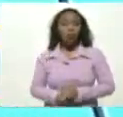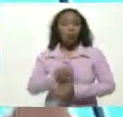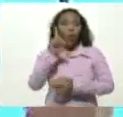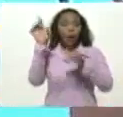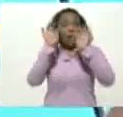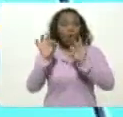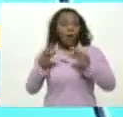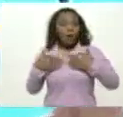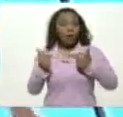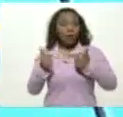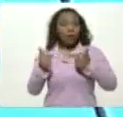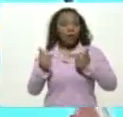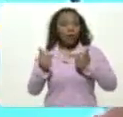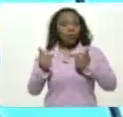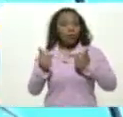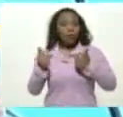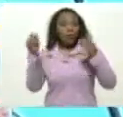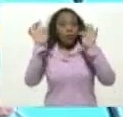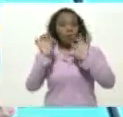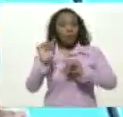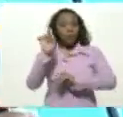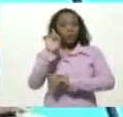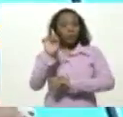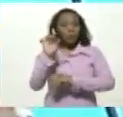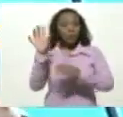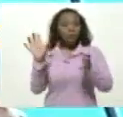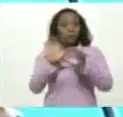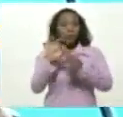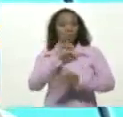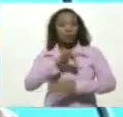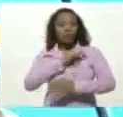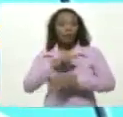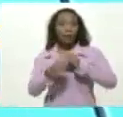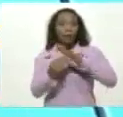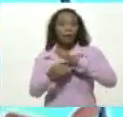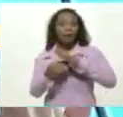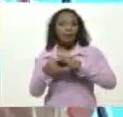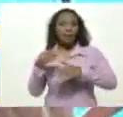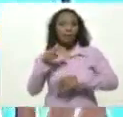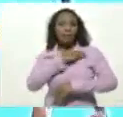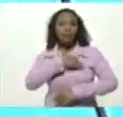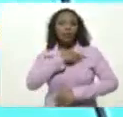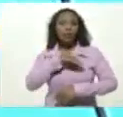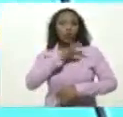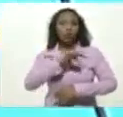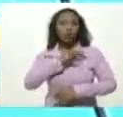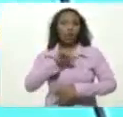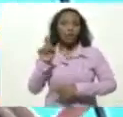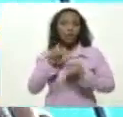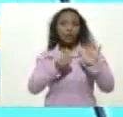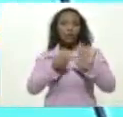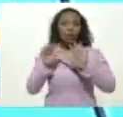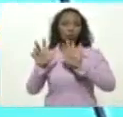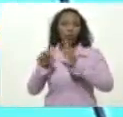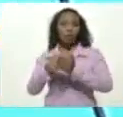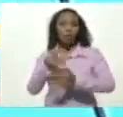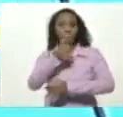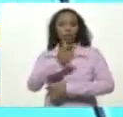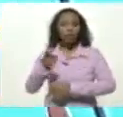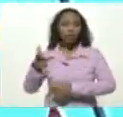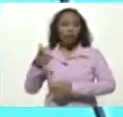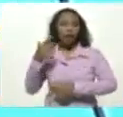de salud tipo 1 están asociados a nuestras bases de misiones socialistas. Más de 68.000 personas